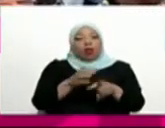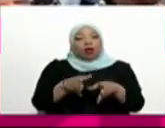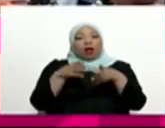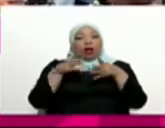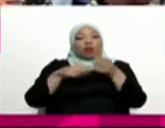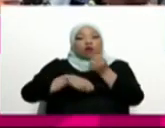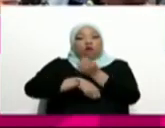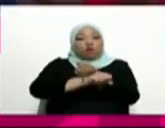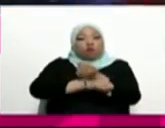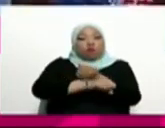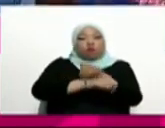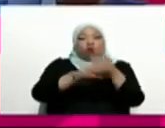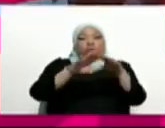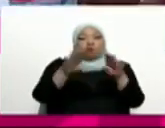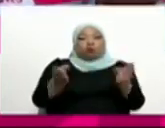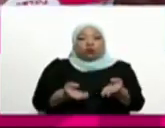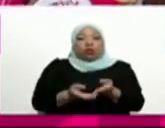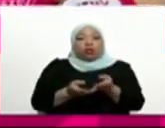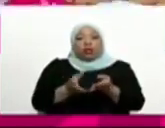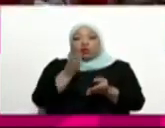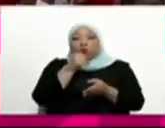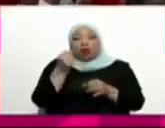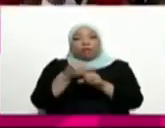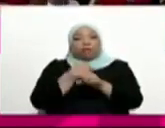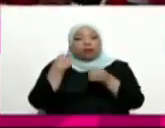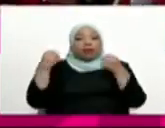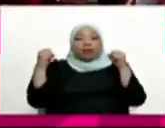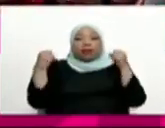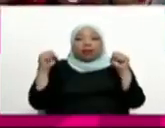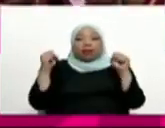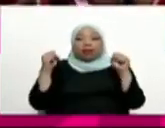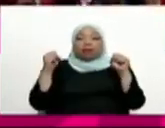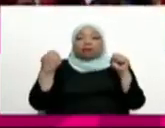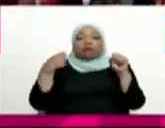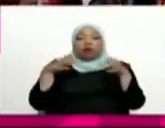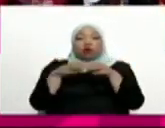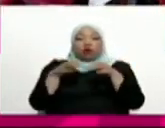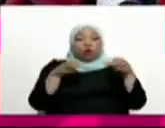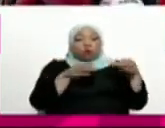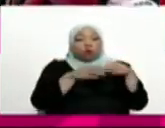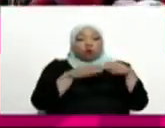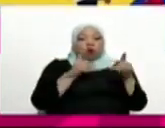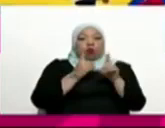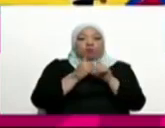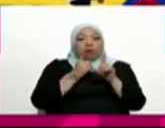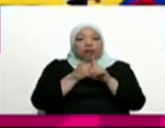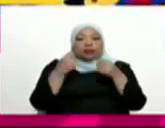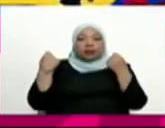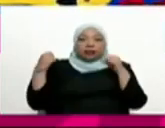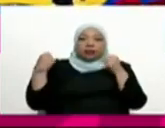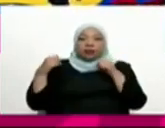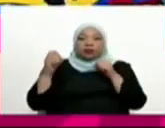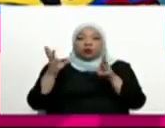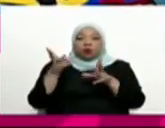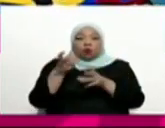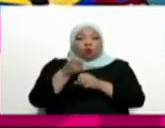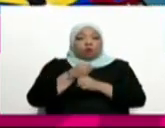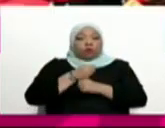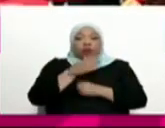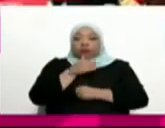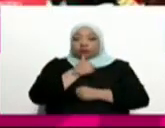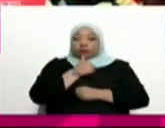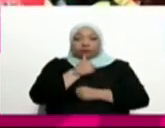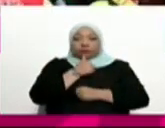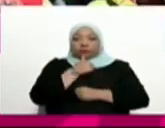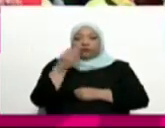de fútbol sin entrenar, acoplar el equipo. Que nadie se confíe, no, nosotros vamos a ganar porque nosotros